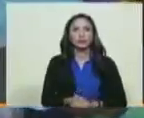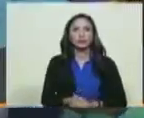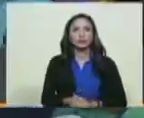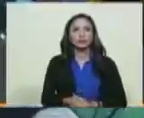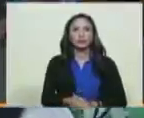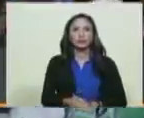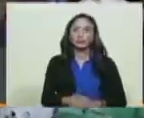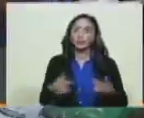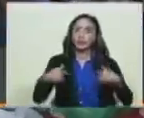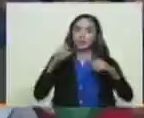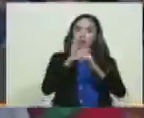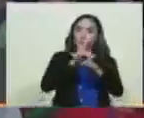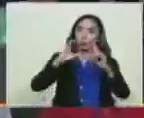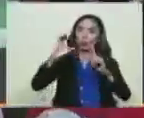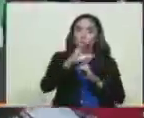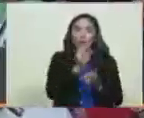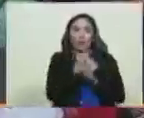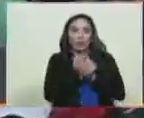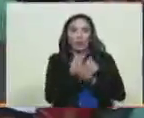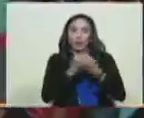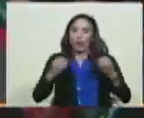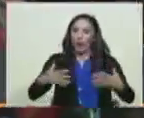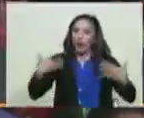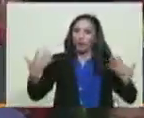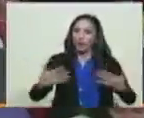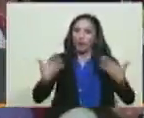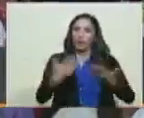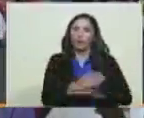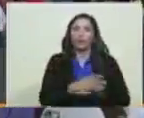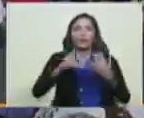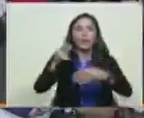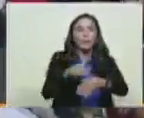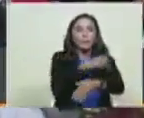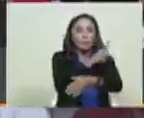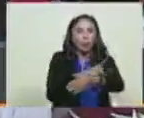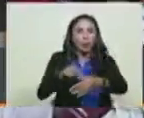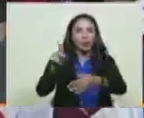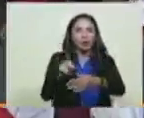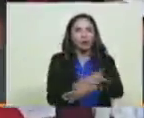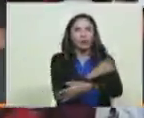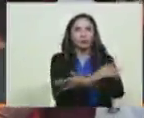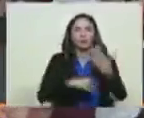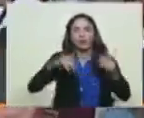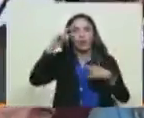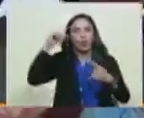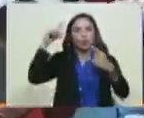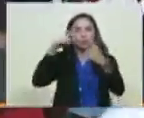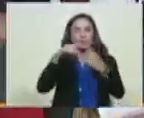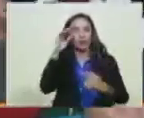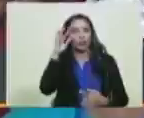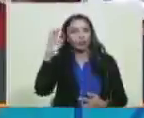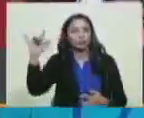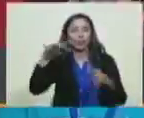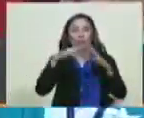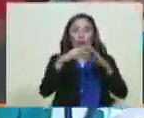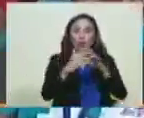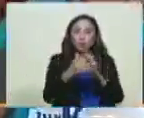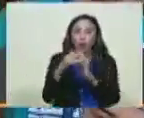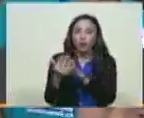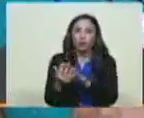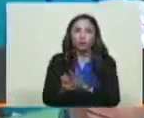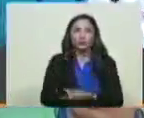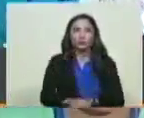desde la cultura desde la alegría desde la poesía desde los sueños desde los barrios